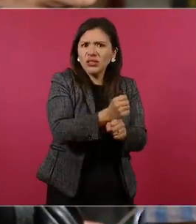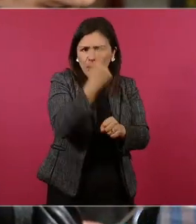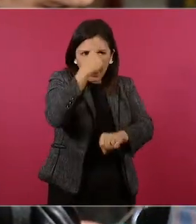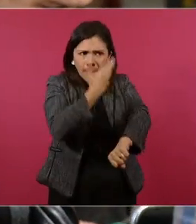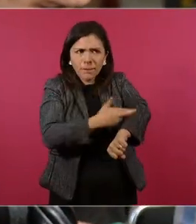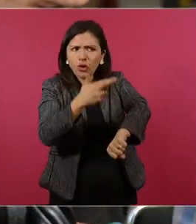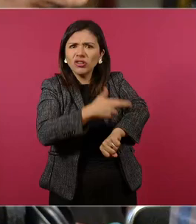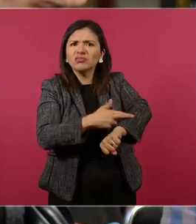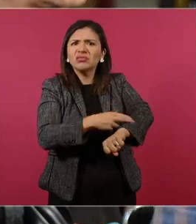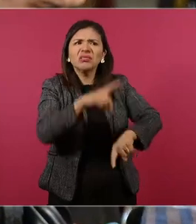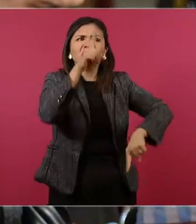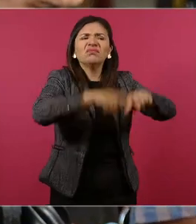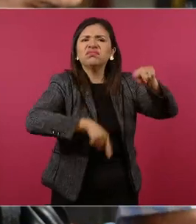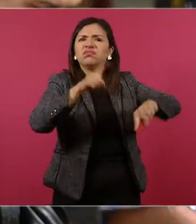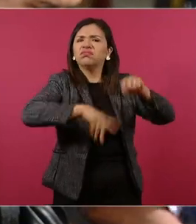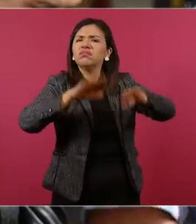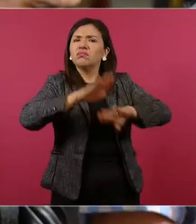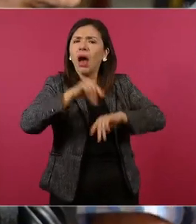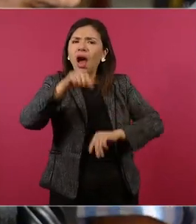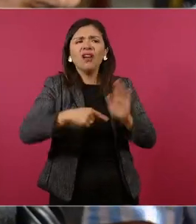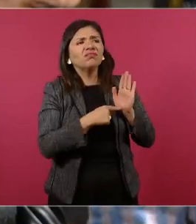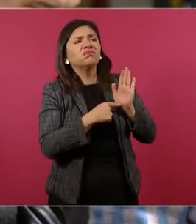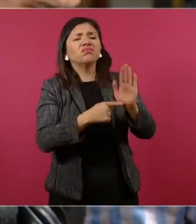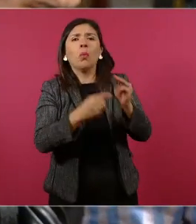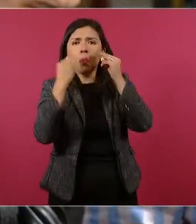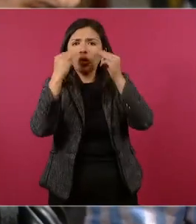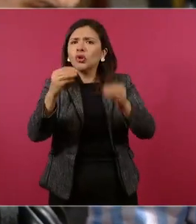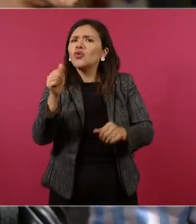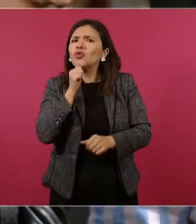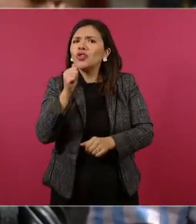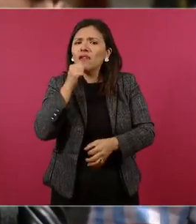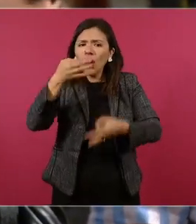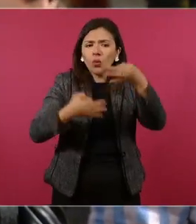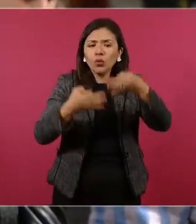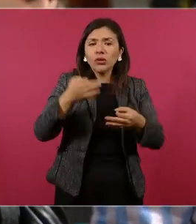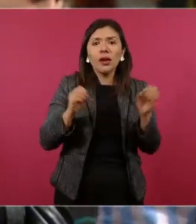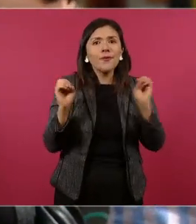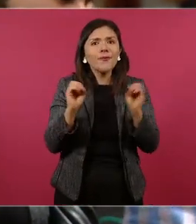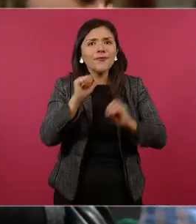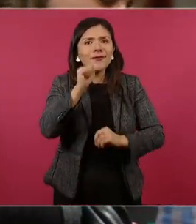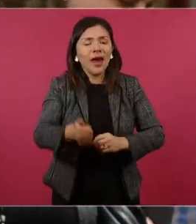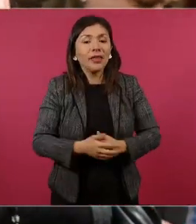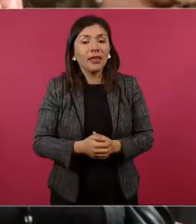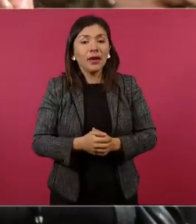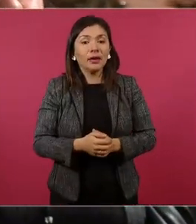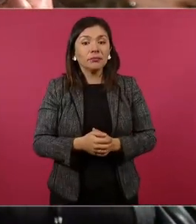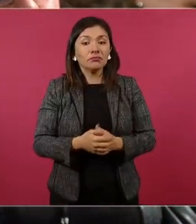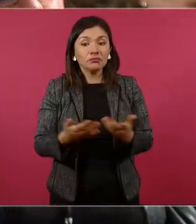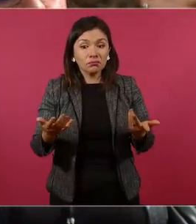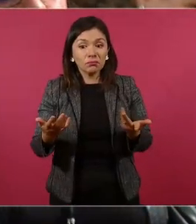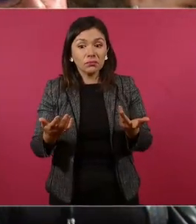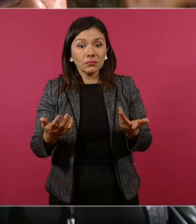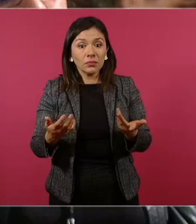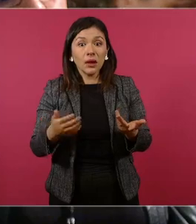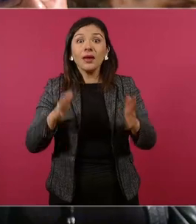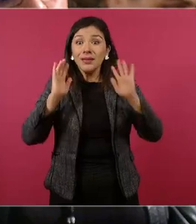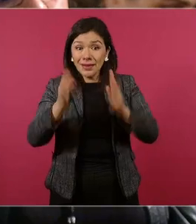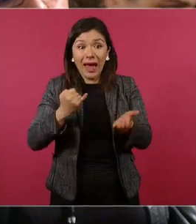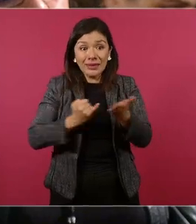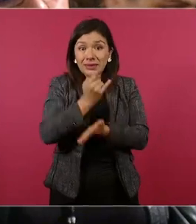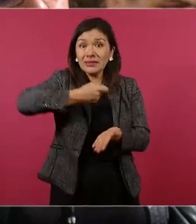proceso exhibiendo aquí un caso que ni siquiera está juzgado eh Y no O sea en vez de dar sentencias